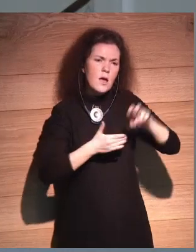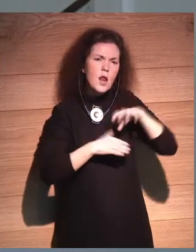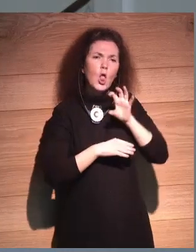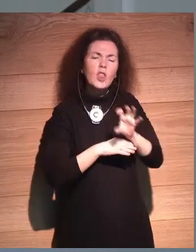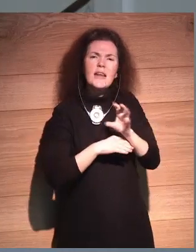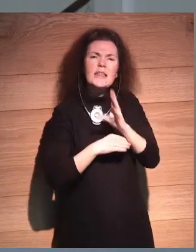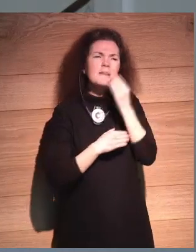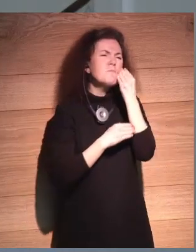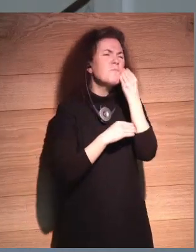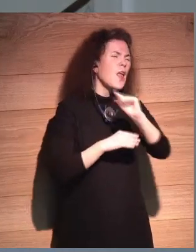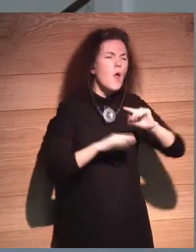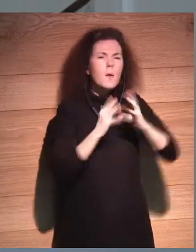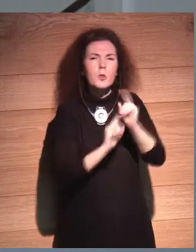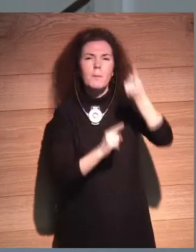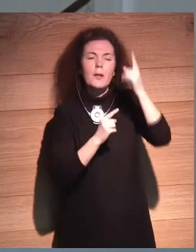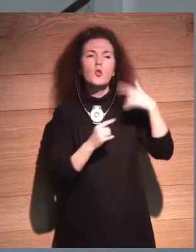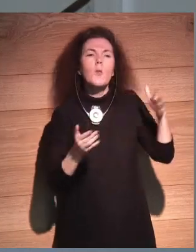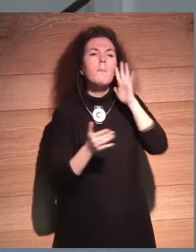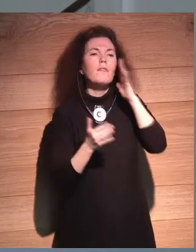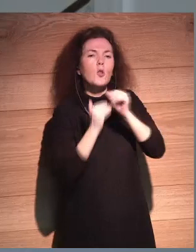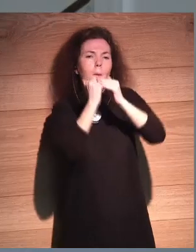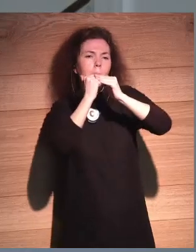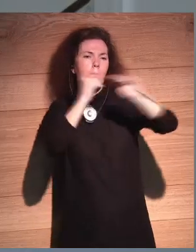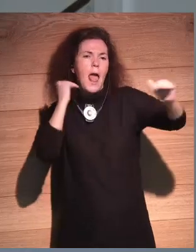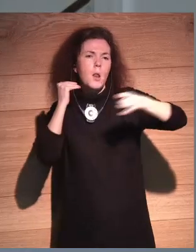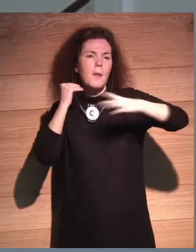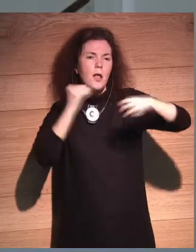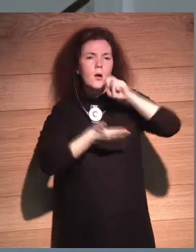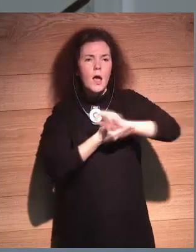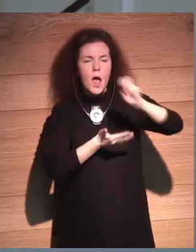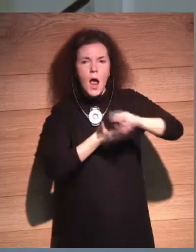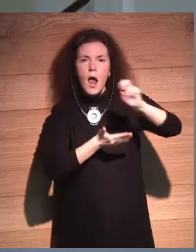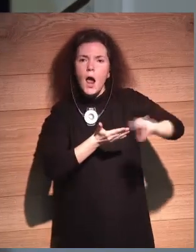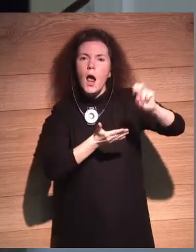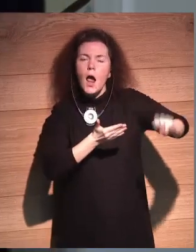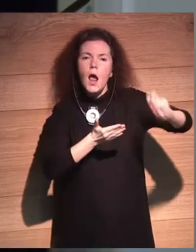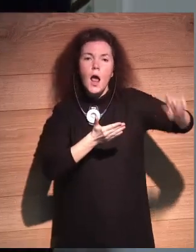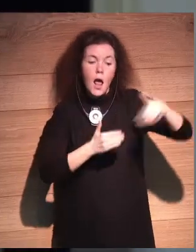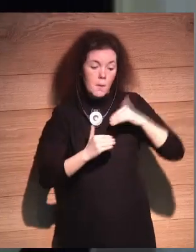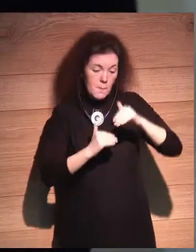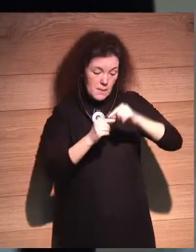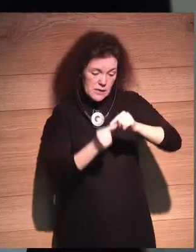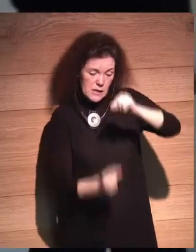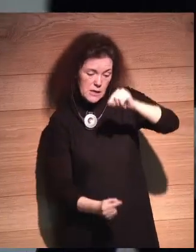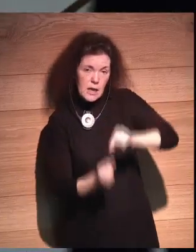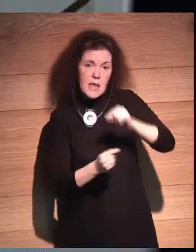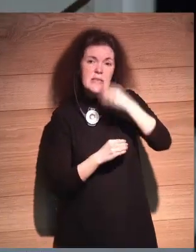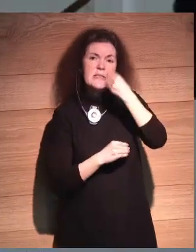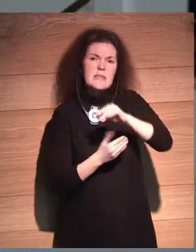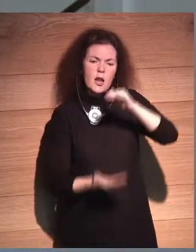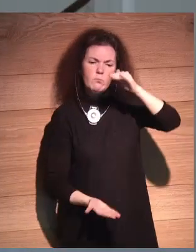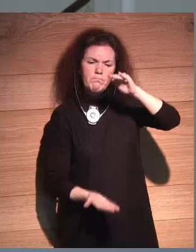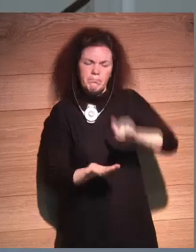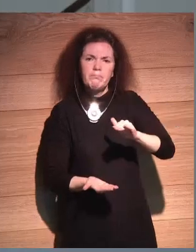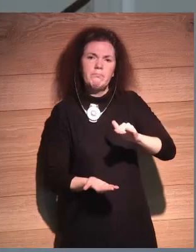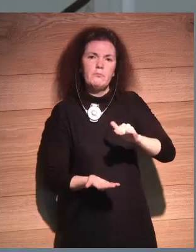mundo, todo parece plano y blanco hasta el horizonte, kilómetro tras kilómetro. Bajo tus pies hay 30 millones de metros cúbicos de hielo que aplastan la superficie de la